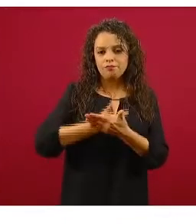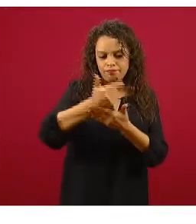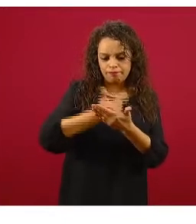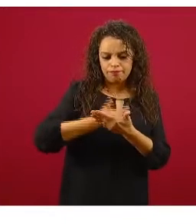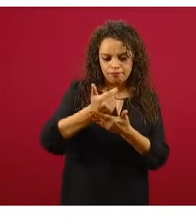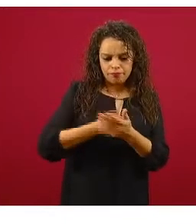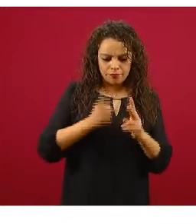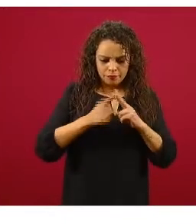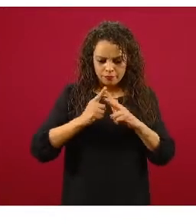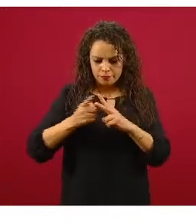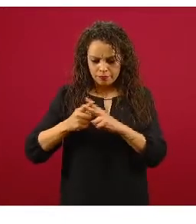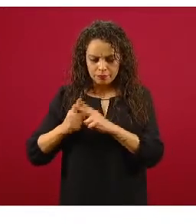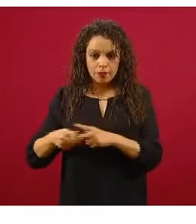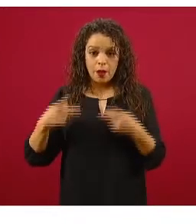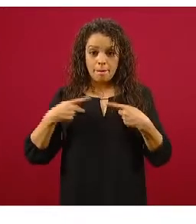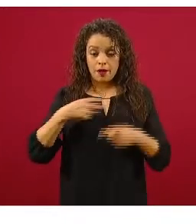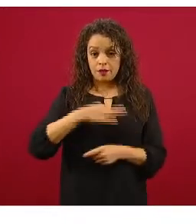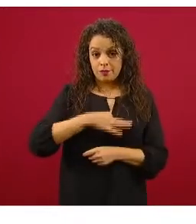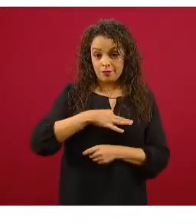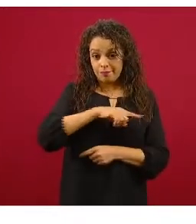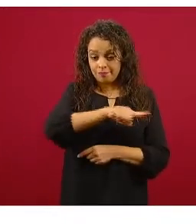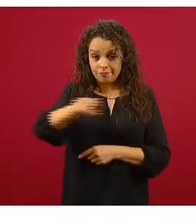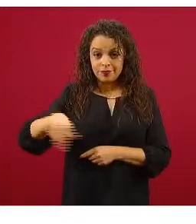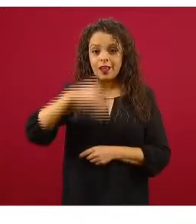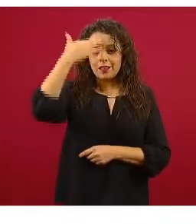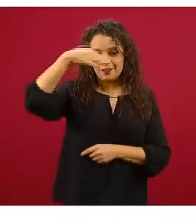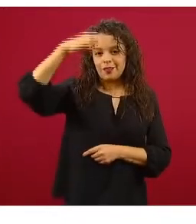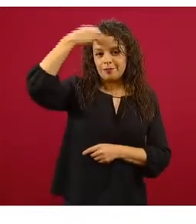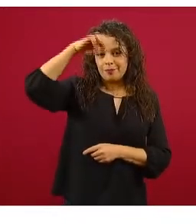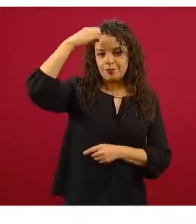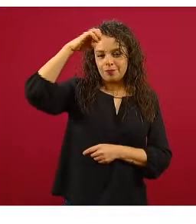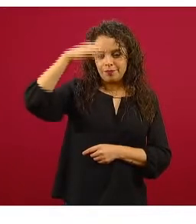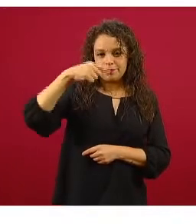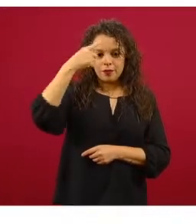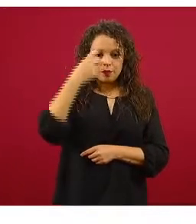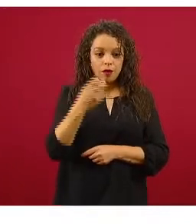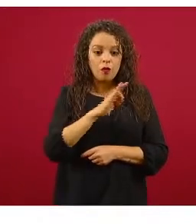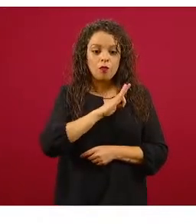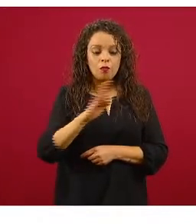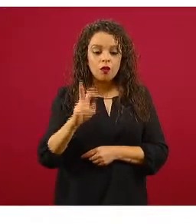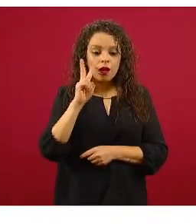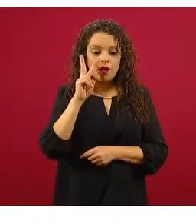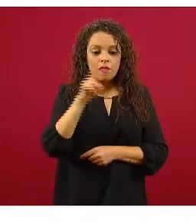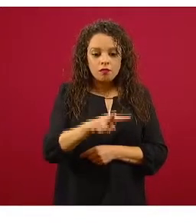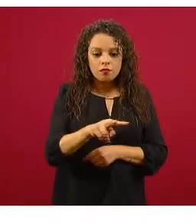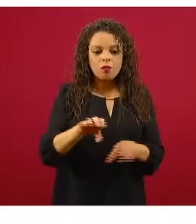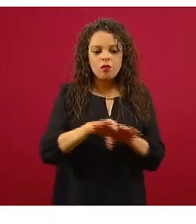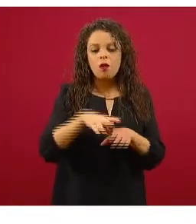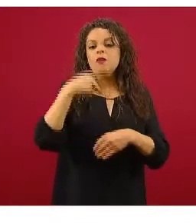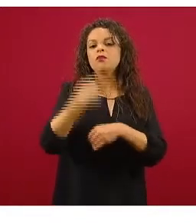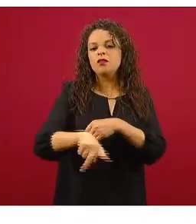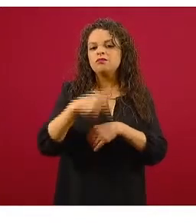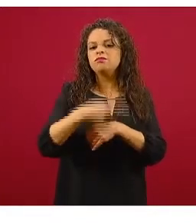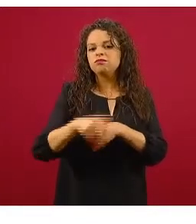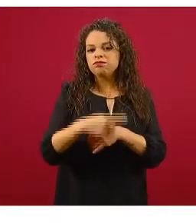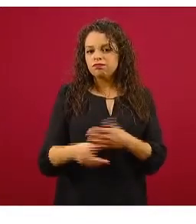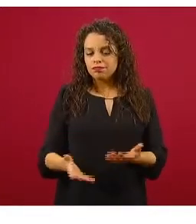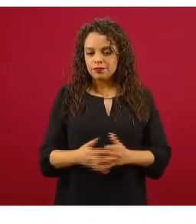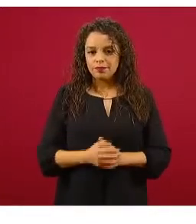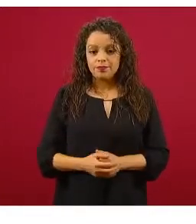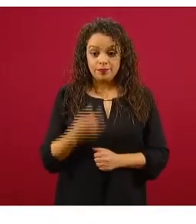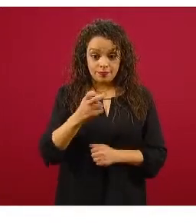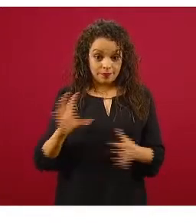los epidemiólogos acostumbramos modelar para obtener riesgos relativos. ¿Qué tanto se relaciona